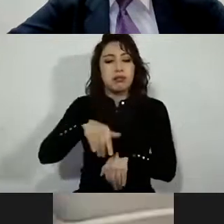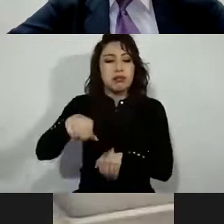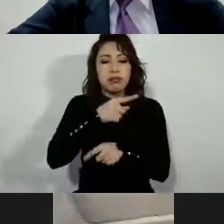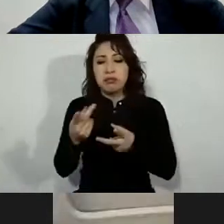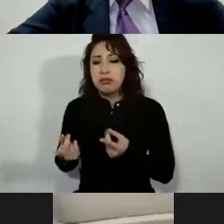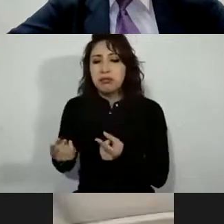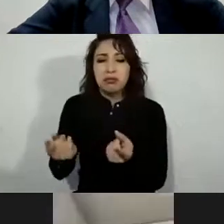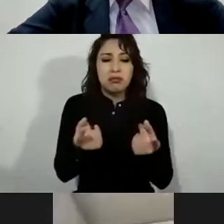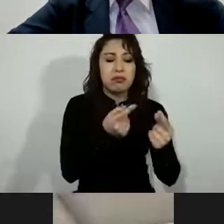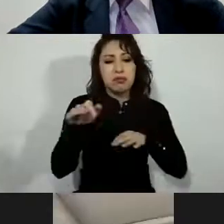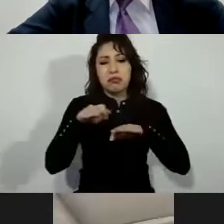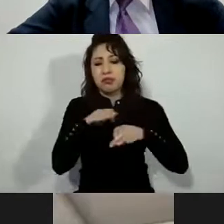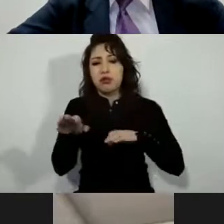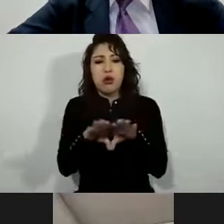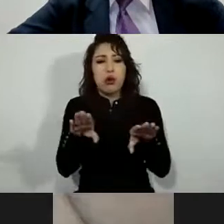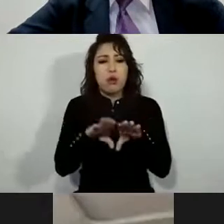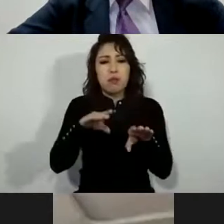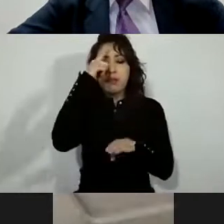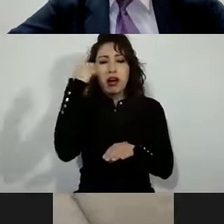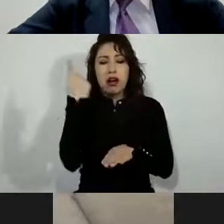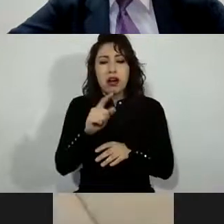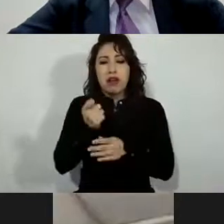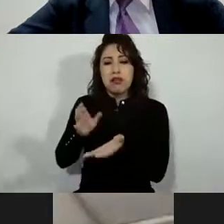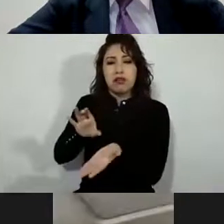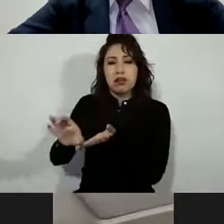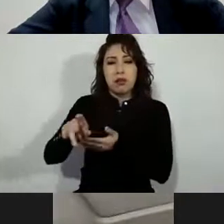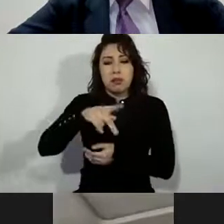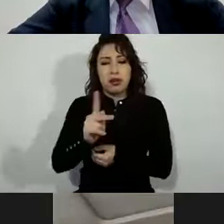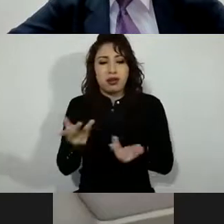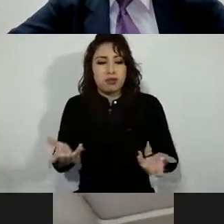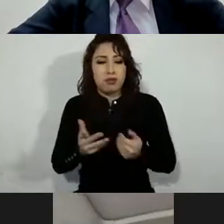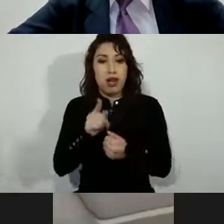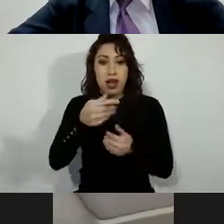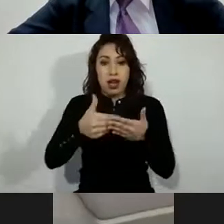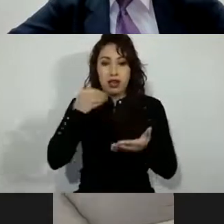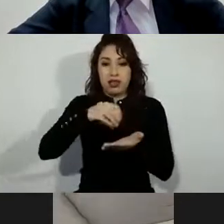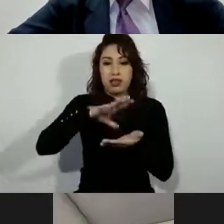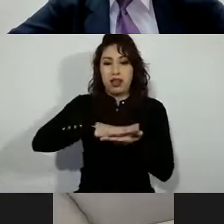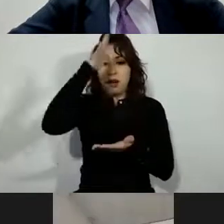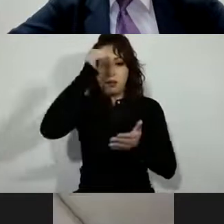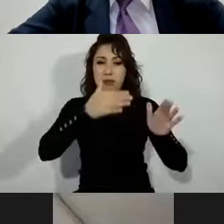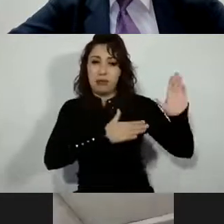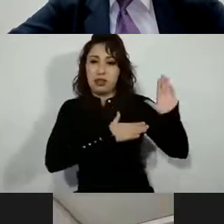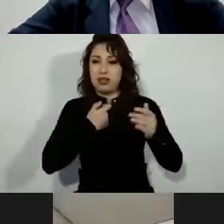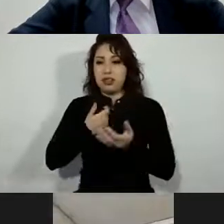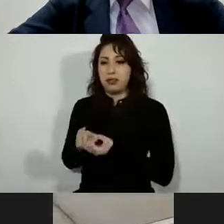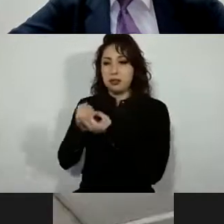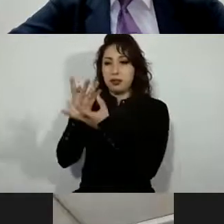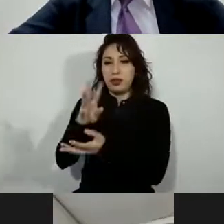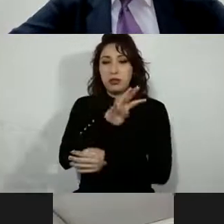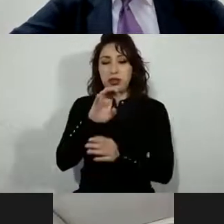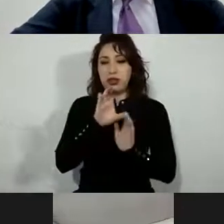consecuencia y no les alcanzó. El acuerdo fue de 400 millones de pesos, y entonces ahora, como